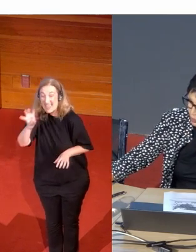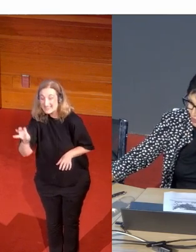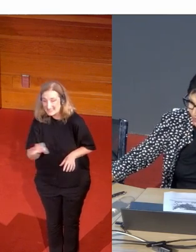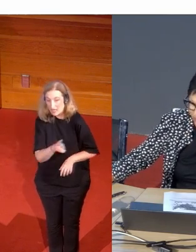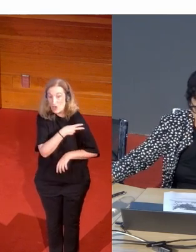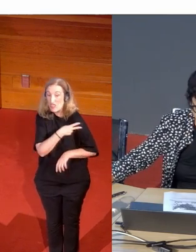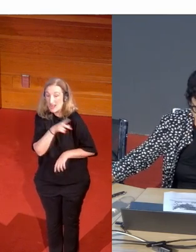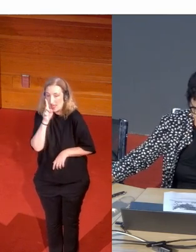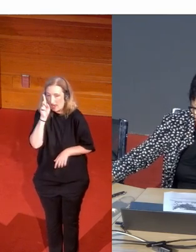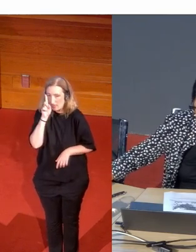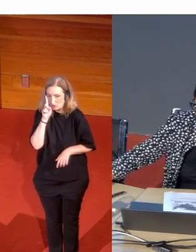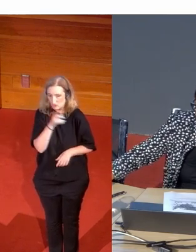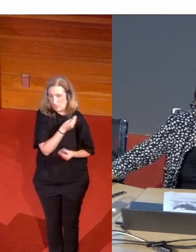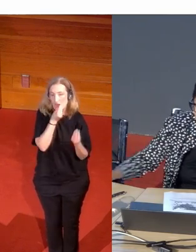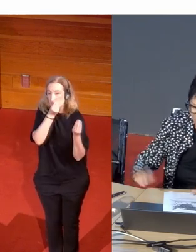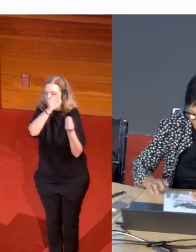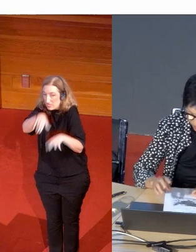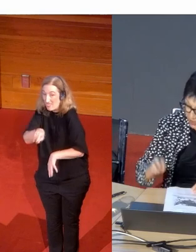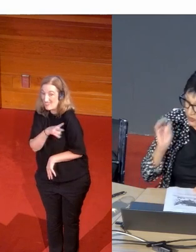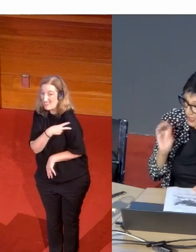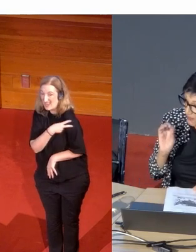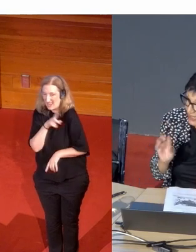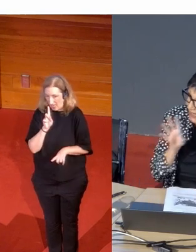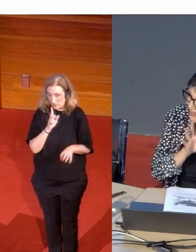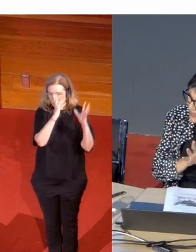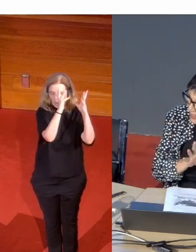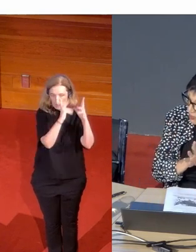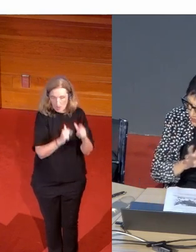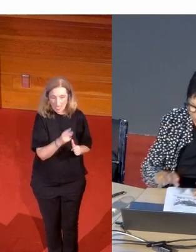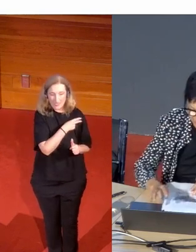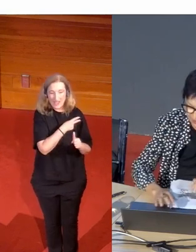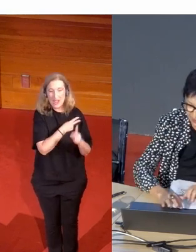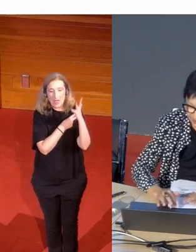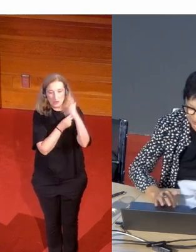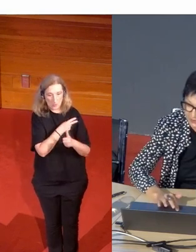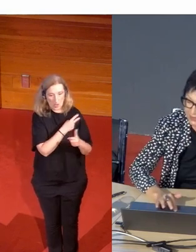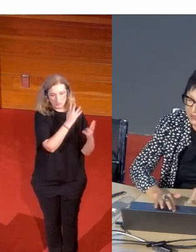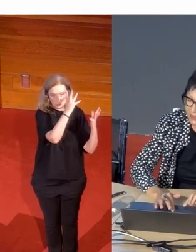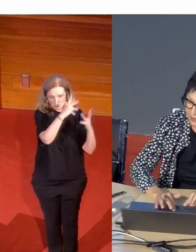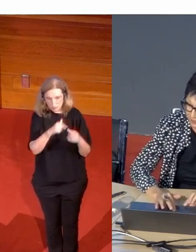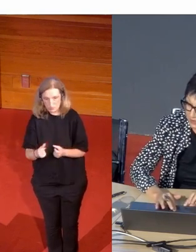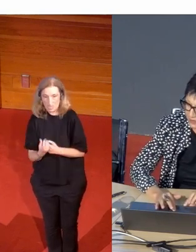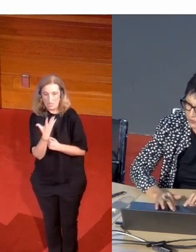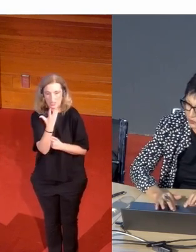tiene más votos de estos que se traducen en delegados Entonces qué pasa que cada estado eh